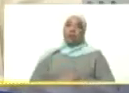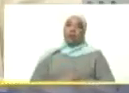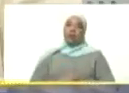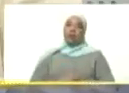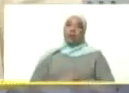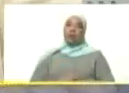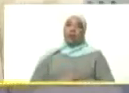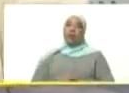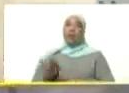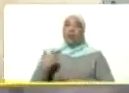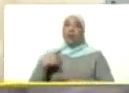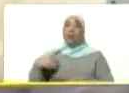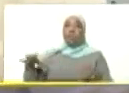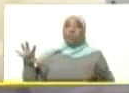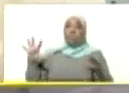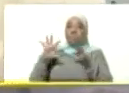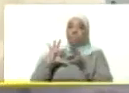para articular